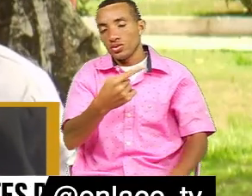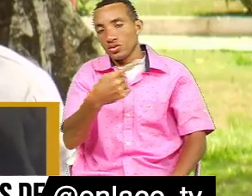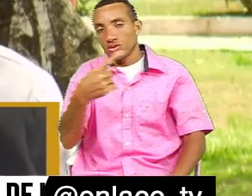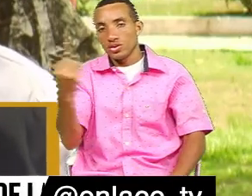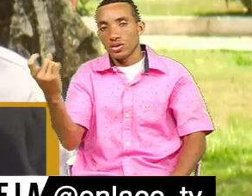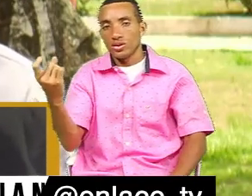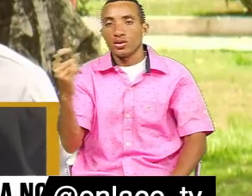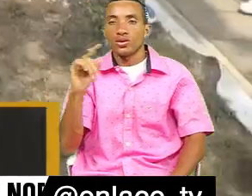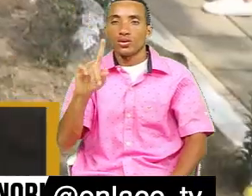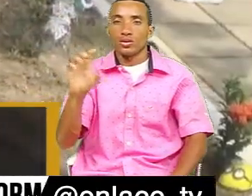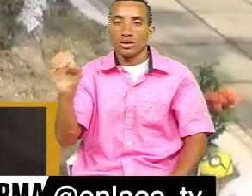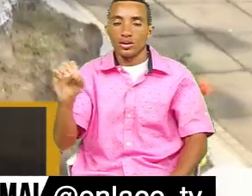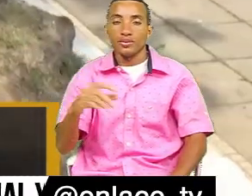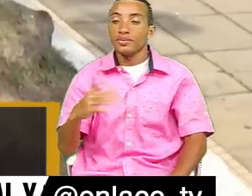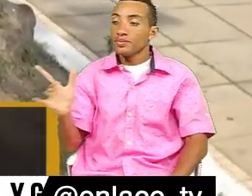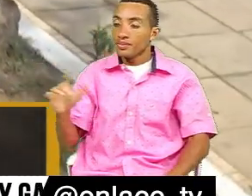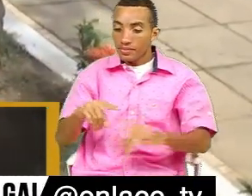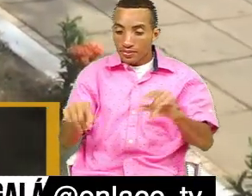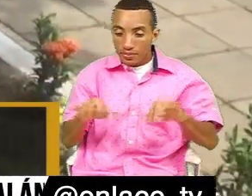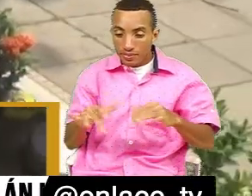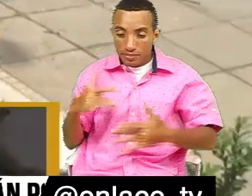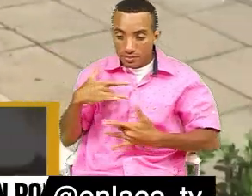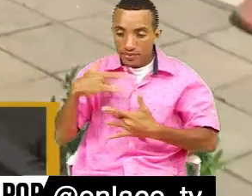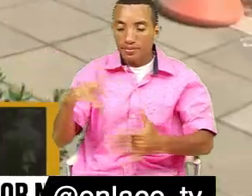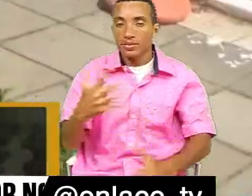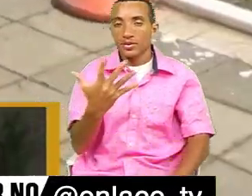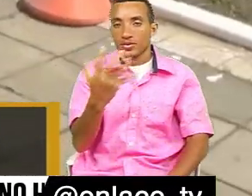se donaron 50. Directivas del plantel educativo han